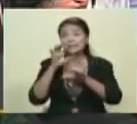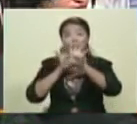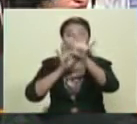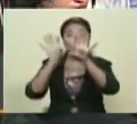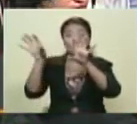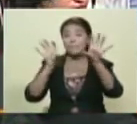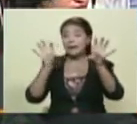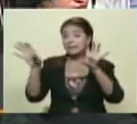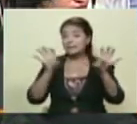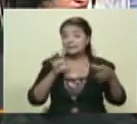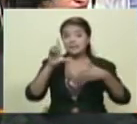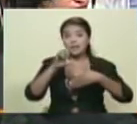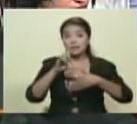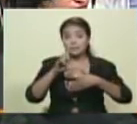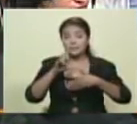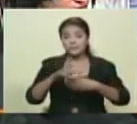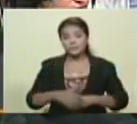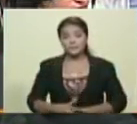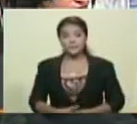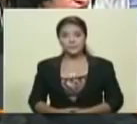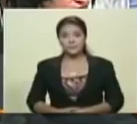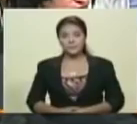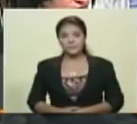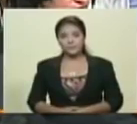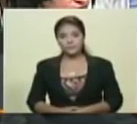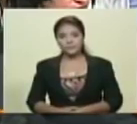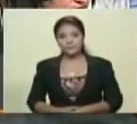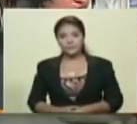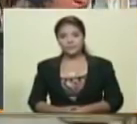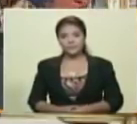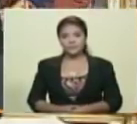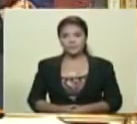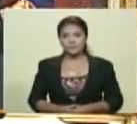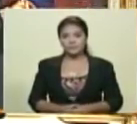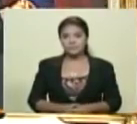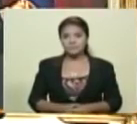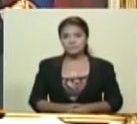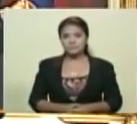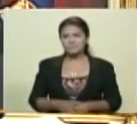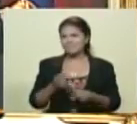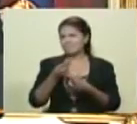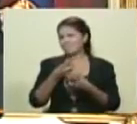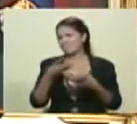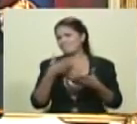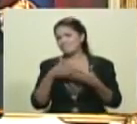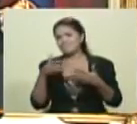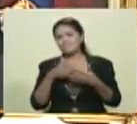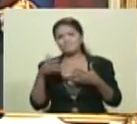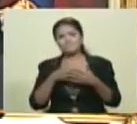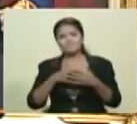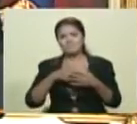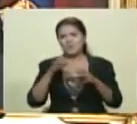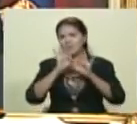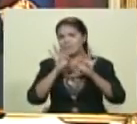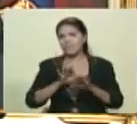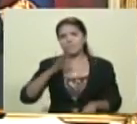países de América Latina y el Caribe. Lo ha hecho mediante decenas y decenas de operaciones